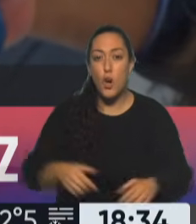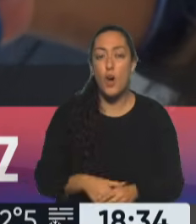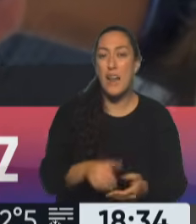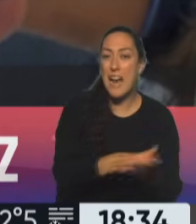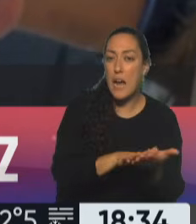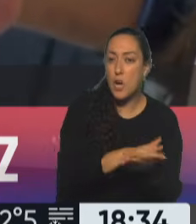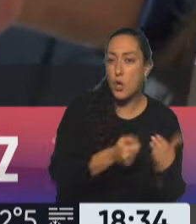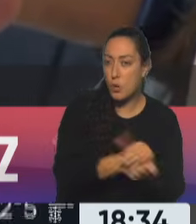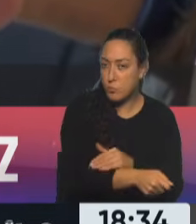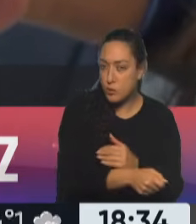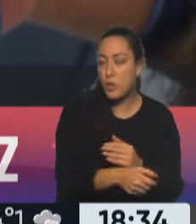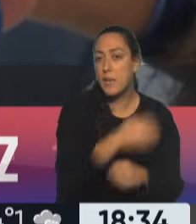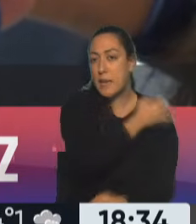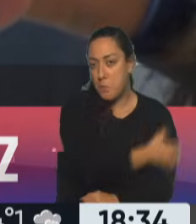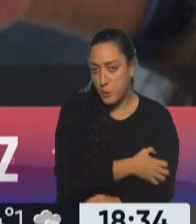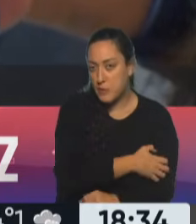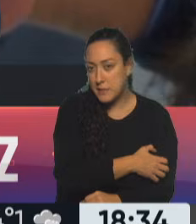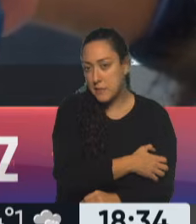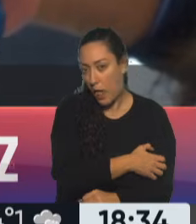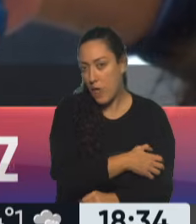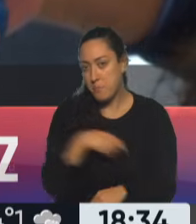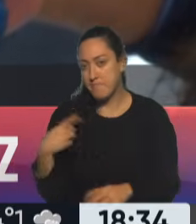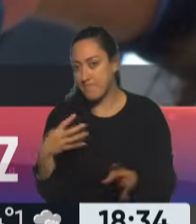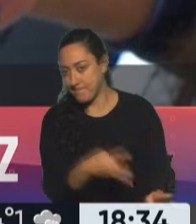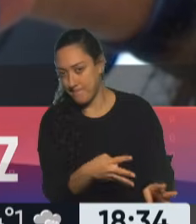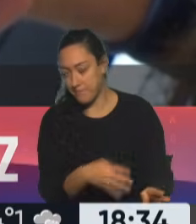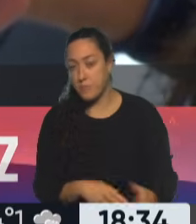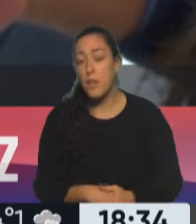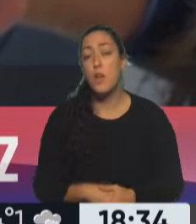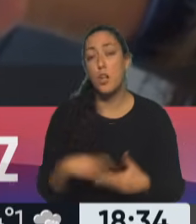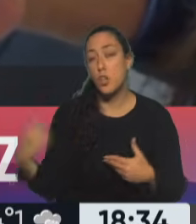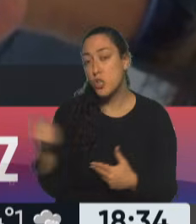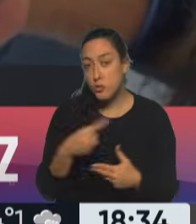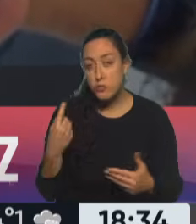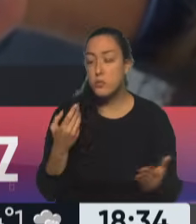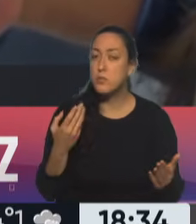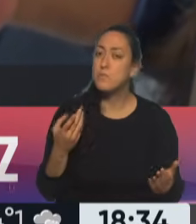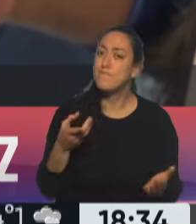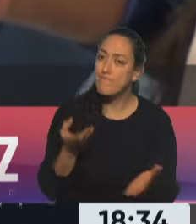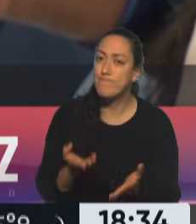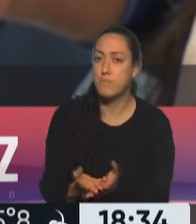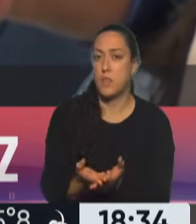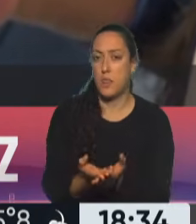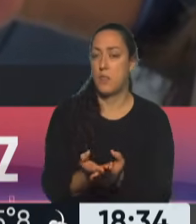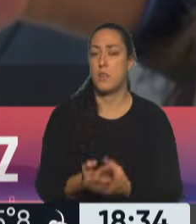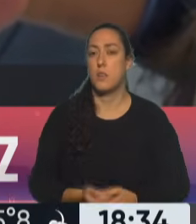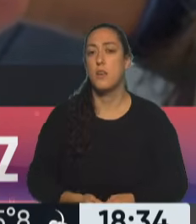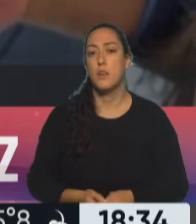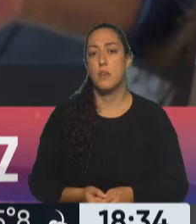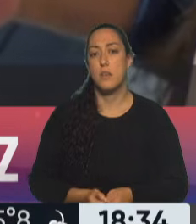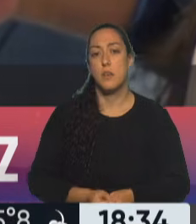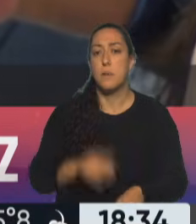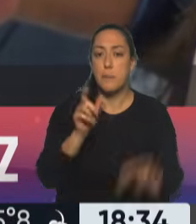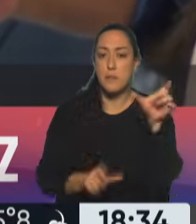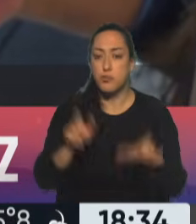corrupción, la pobreza. Entonces nosotros hacemos ese llamado categórico para todos los